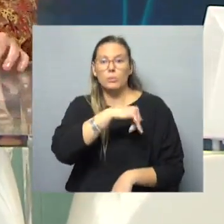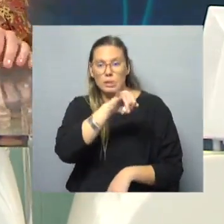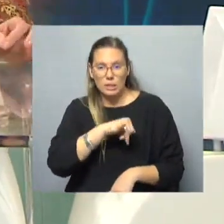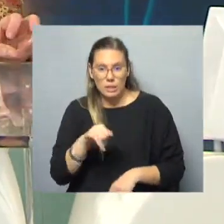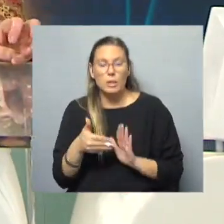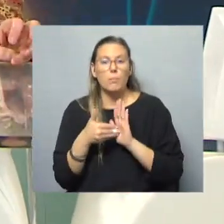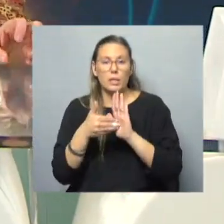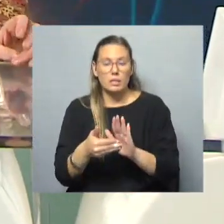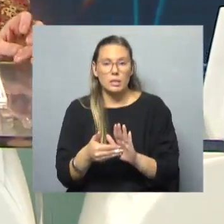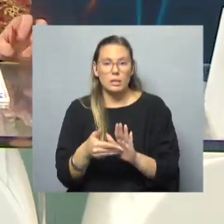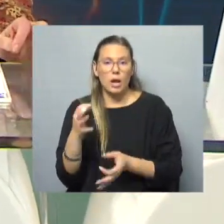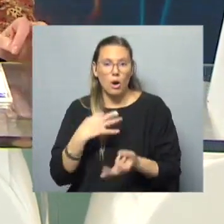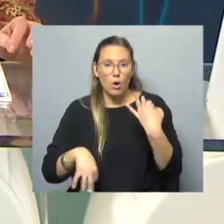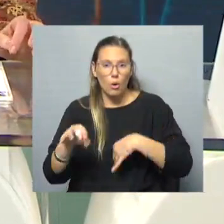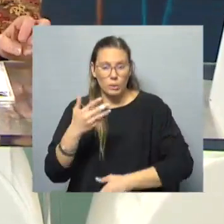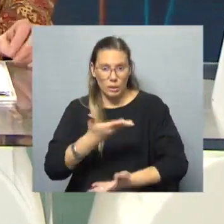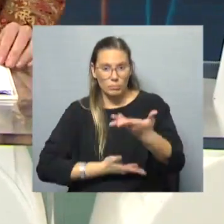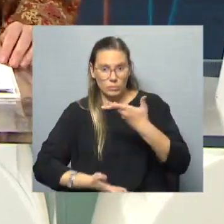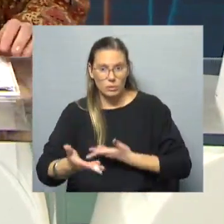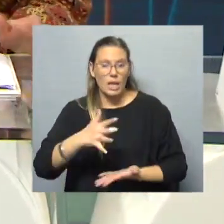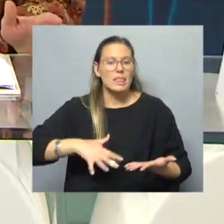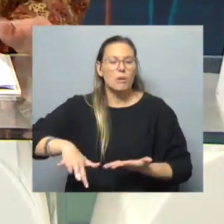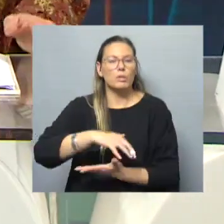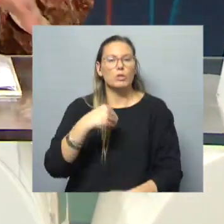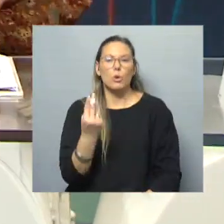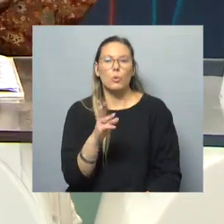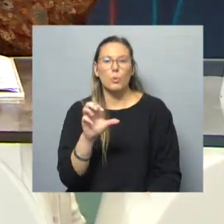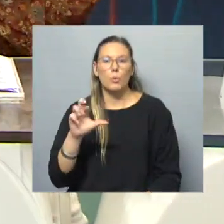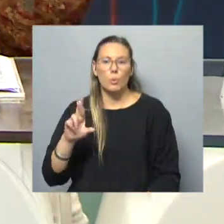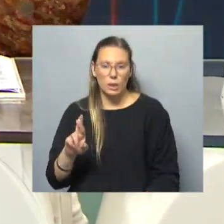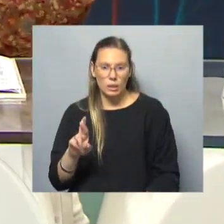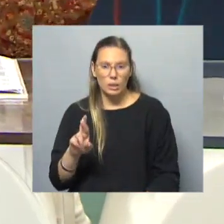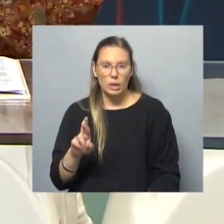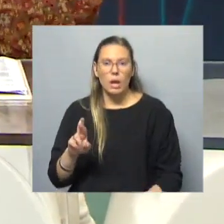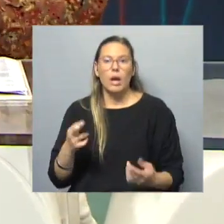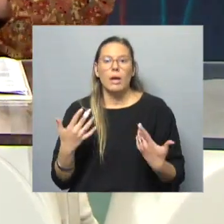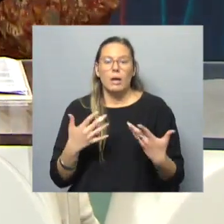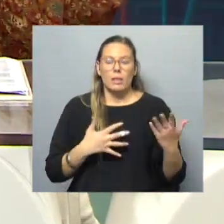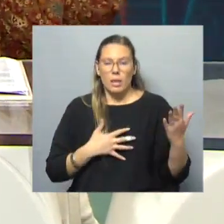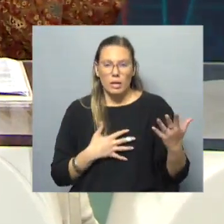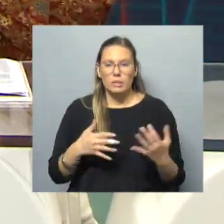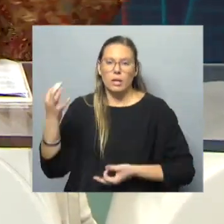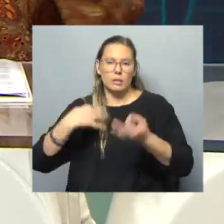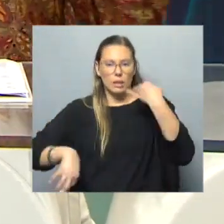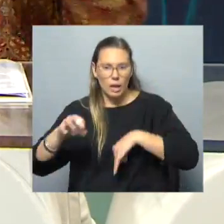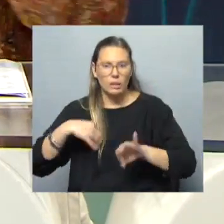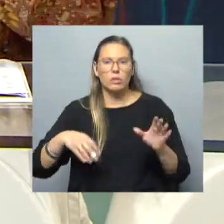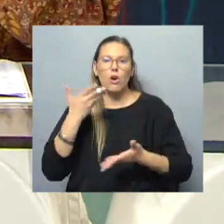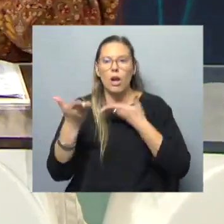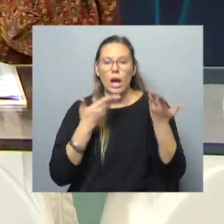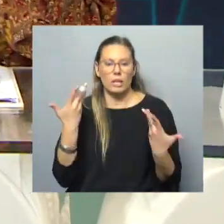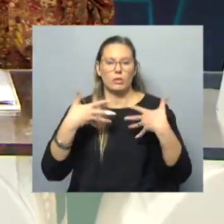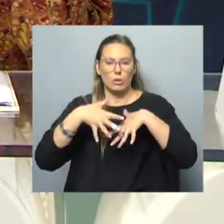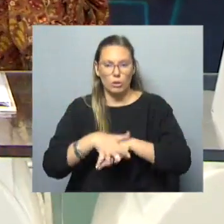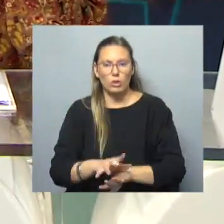a estar presentando la obra interactiva que se llama Dimensión Queer, que es una obra que conjuga danza, teatro, canto. Y bueno, y nosotros